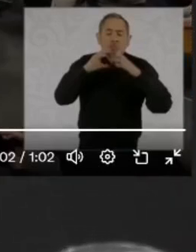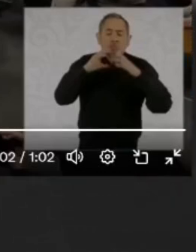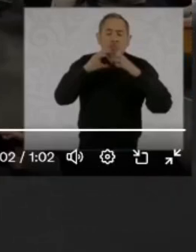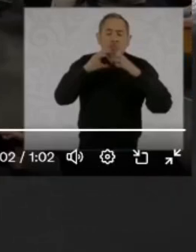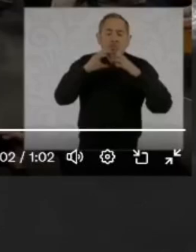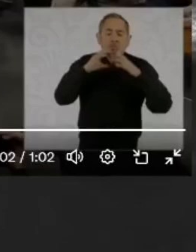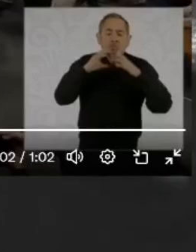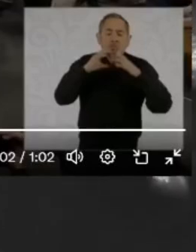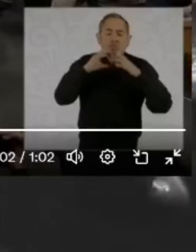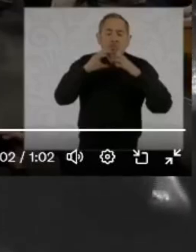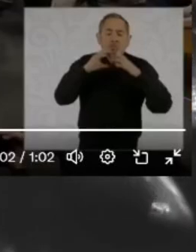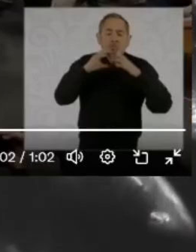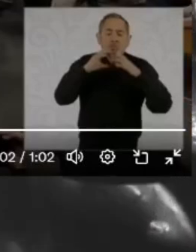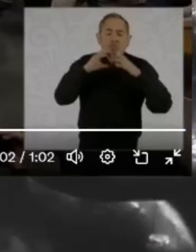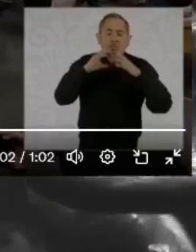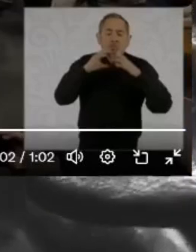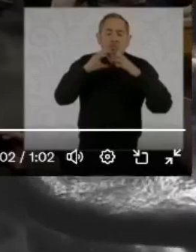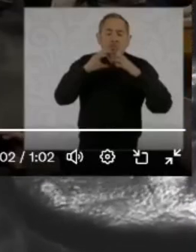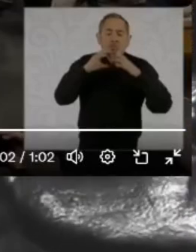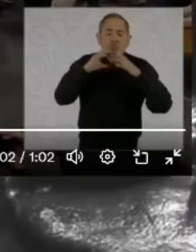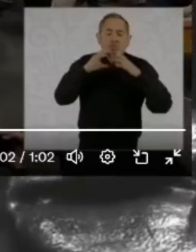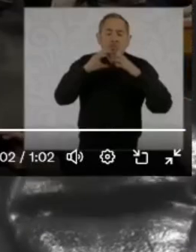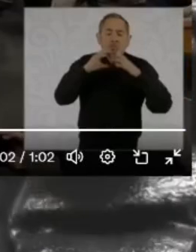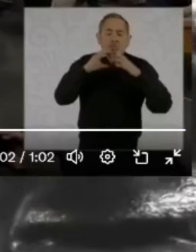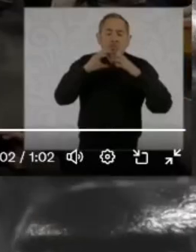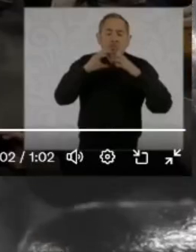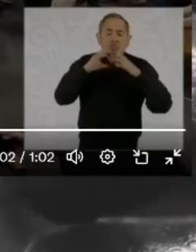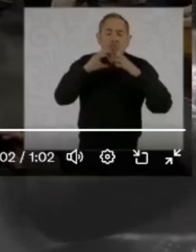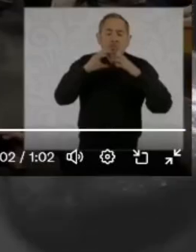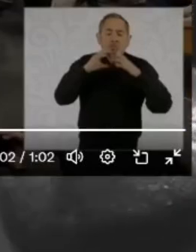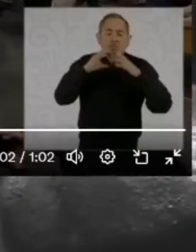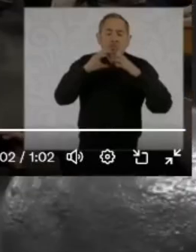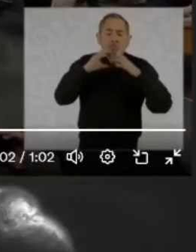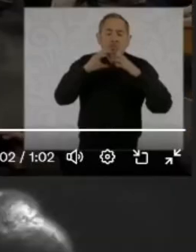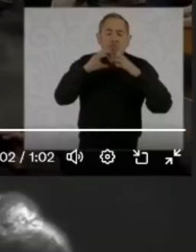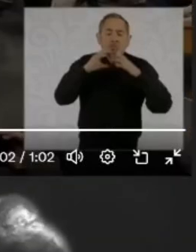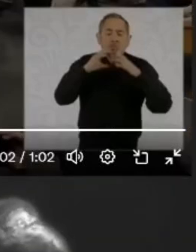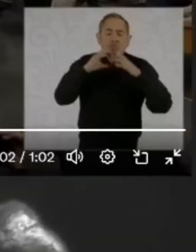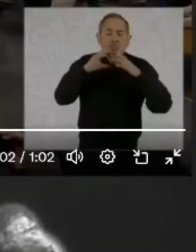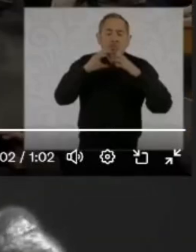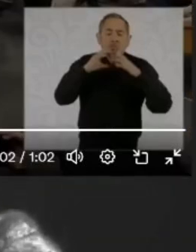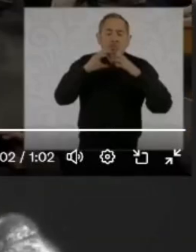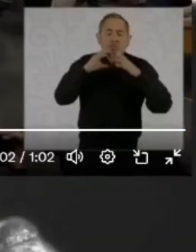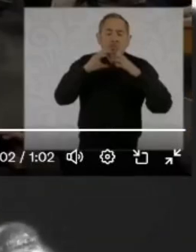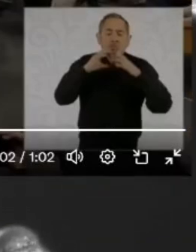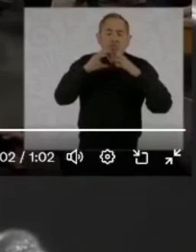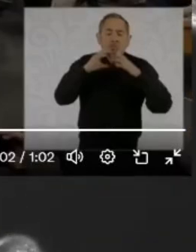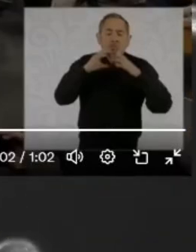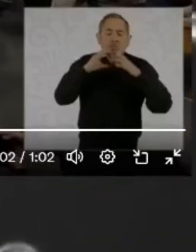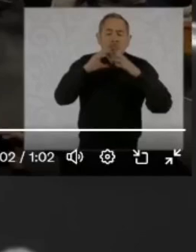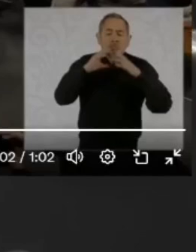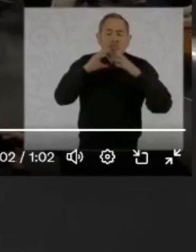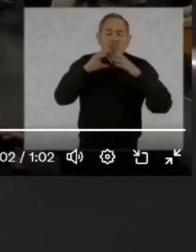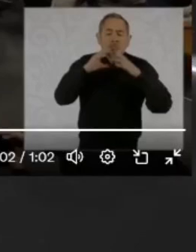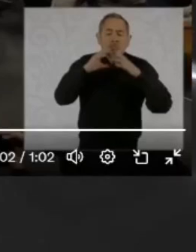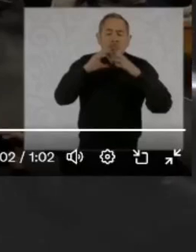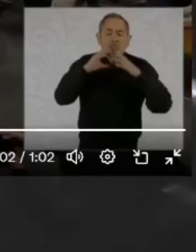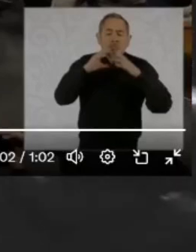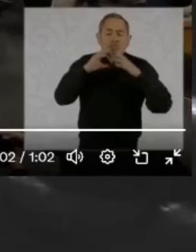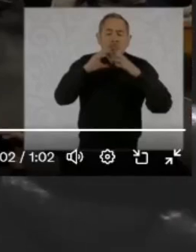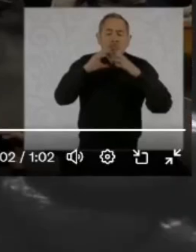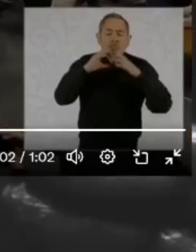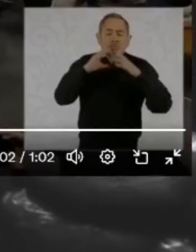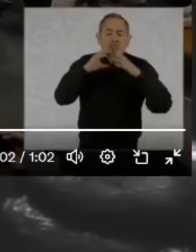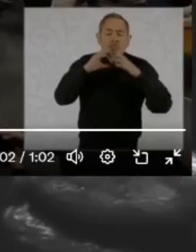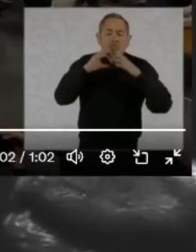cuidado de la señora aquí, se recuperó y ese quiso regresar a su pueblo y ya después falleció. Entonces sí te encuentras otros casos y